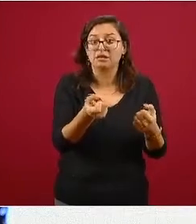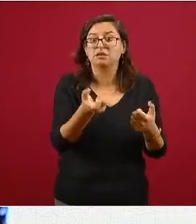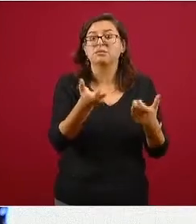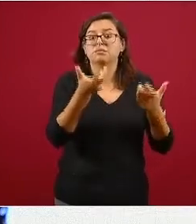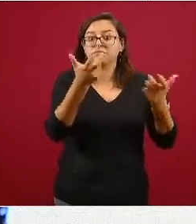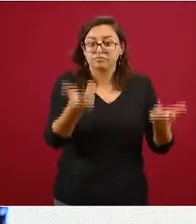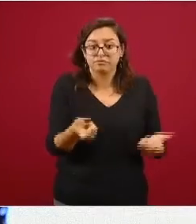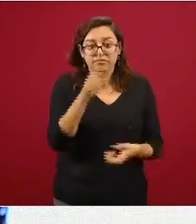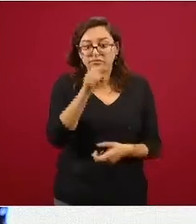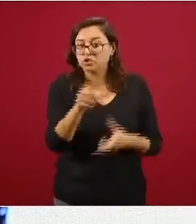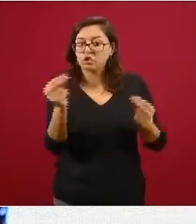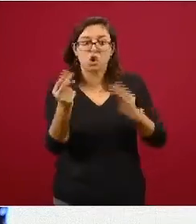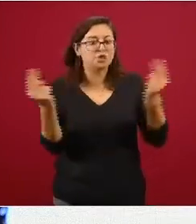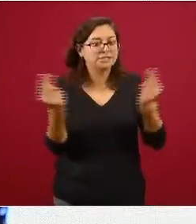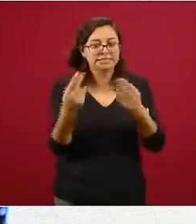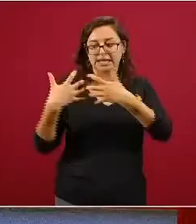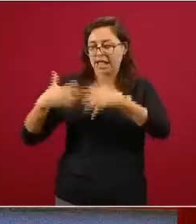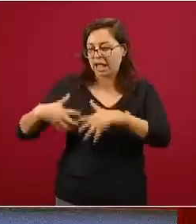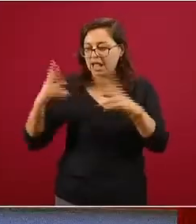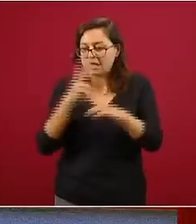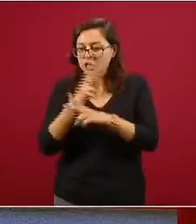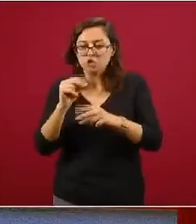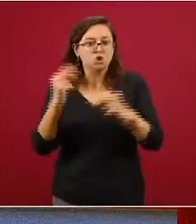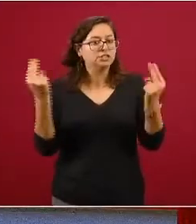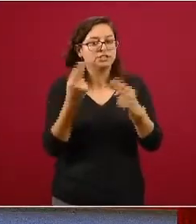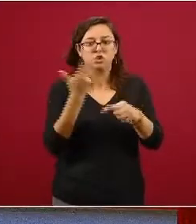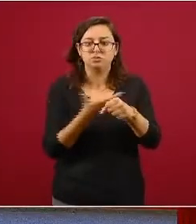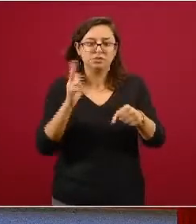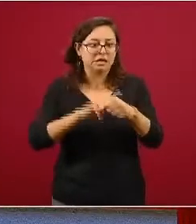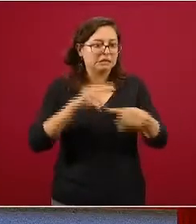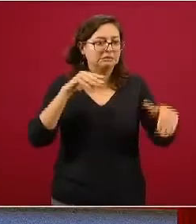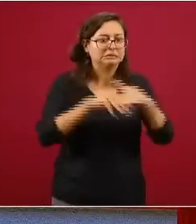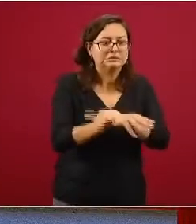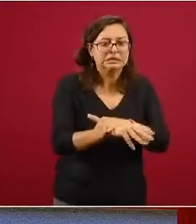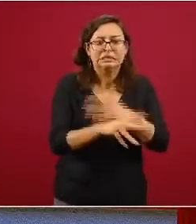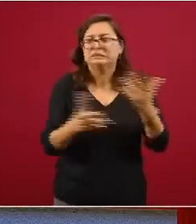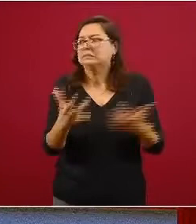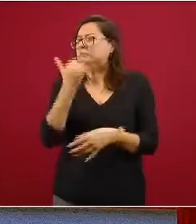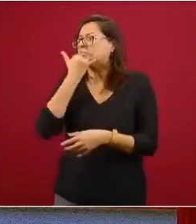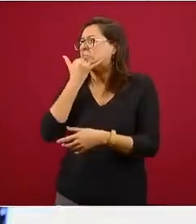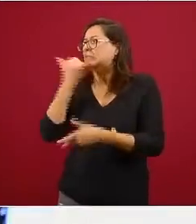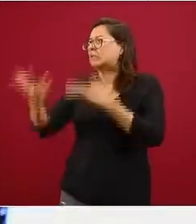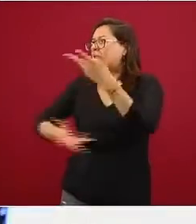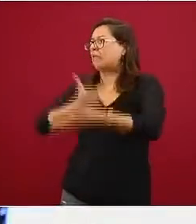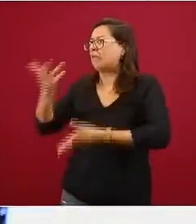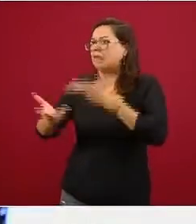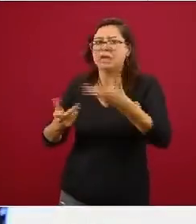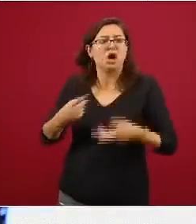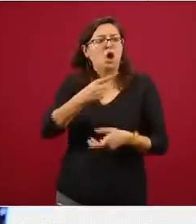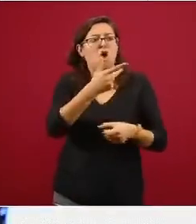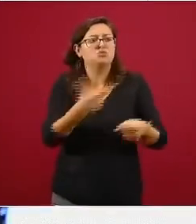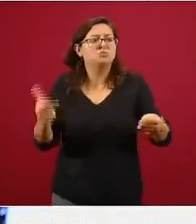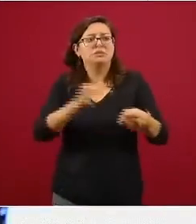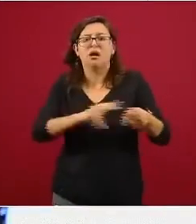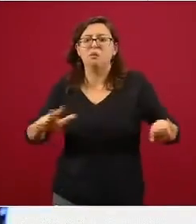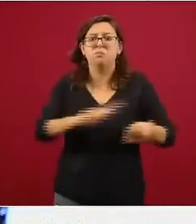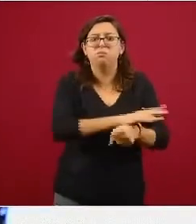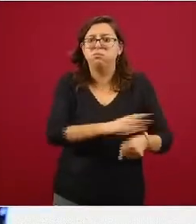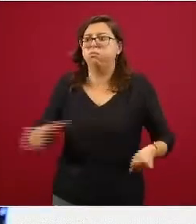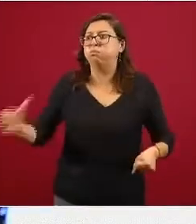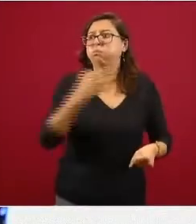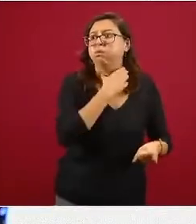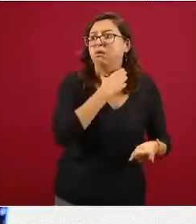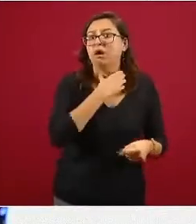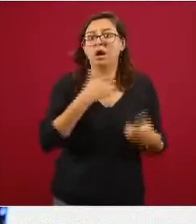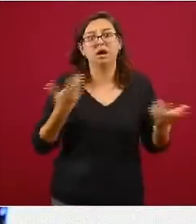alguien que necesita un ventilador, alguien que necesita una cama y no se le puede dar porque se saturaron los hospitales, ese es un